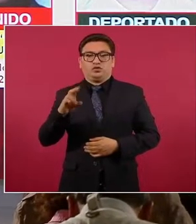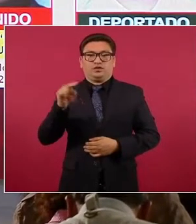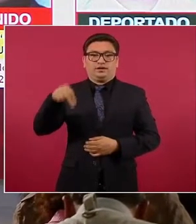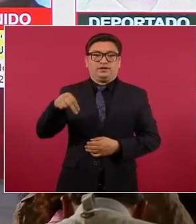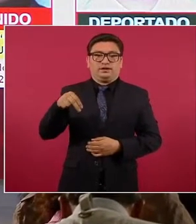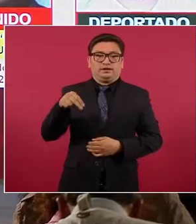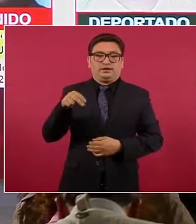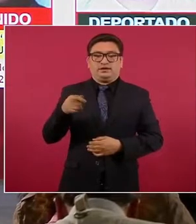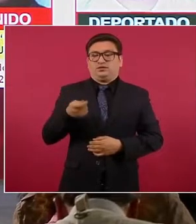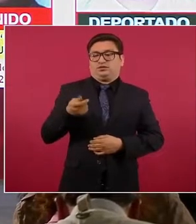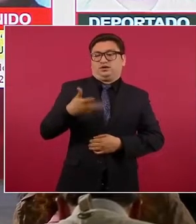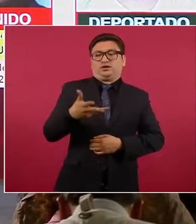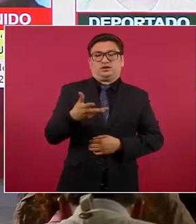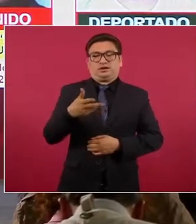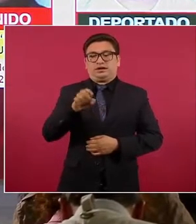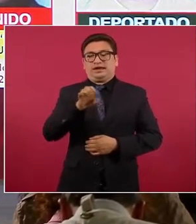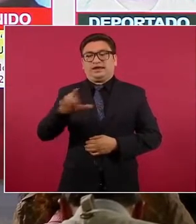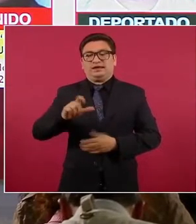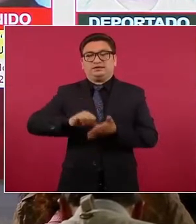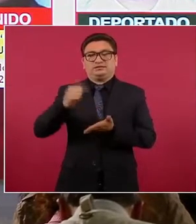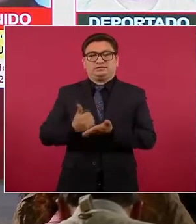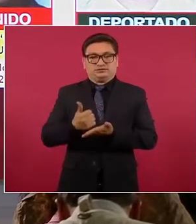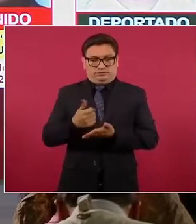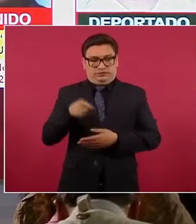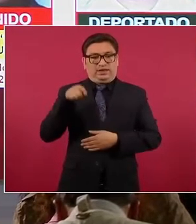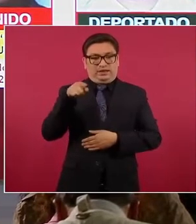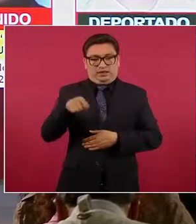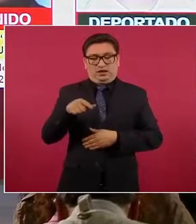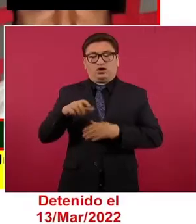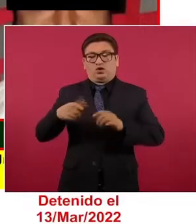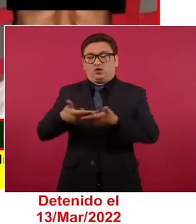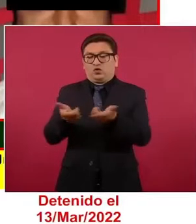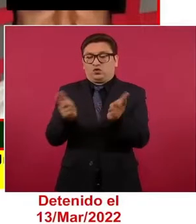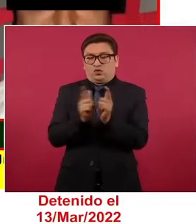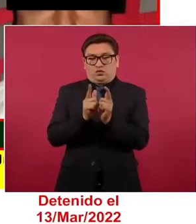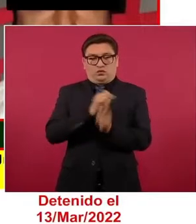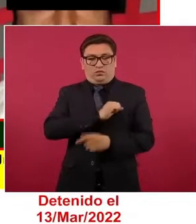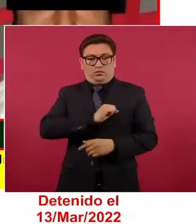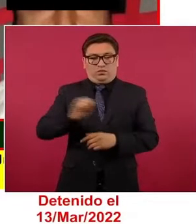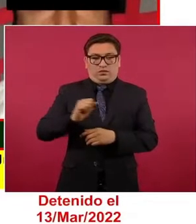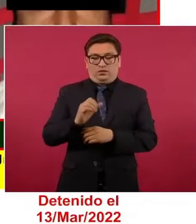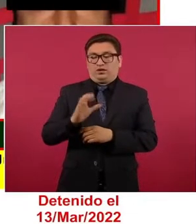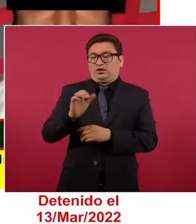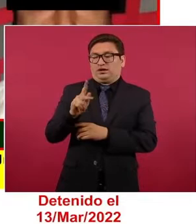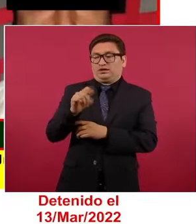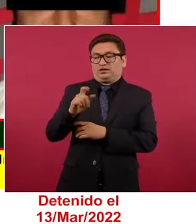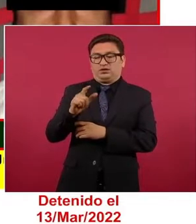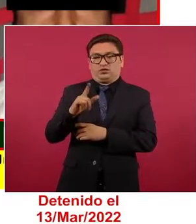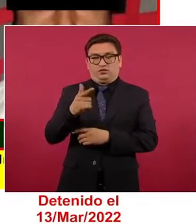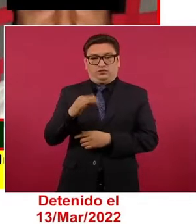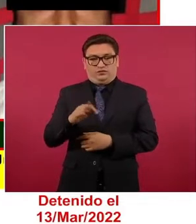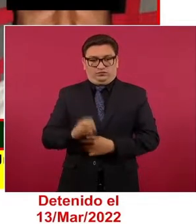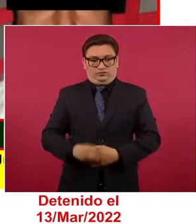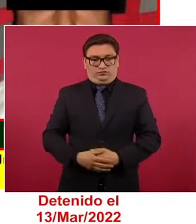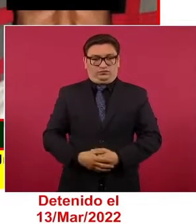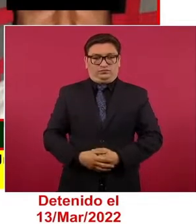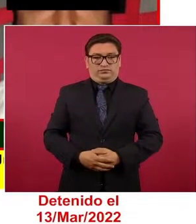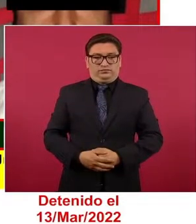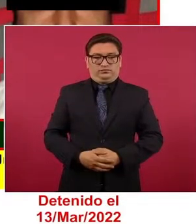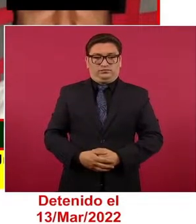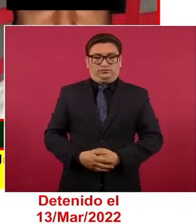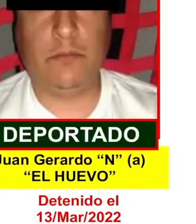alias El Chaparro, quien pertenece a la organización criminal Cártel del Golfo en su vertiente